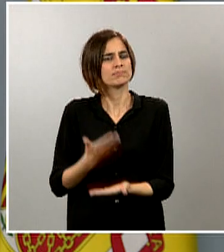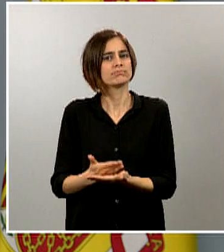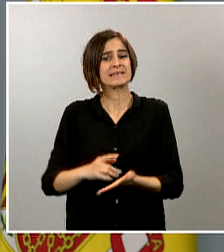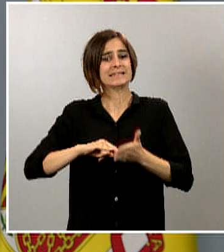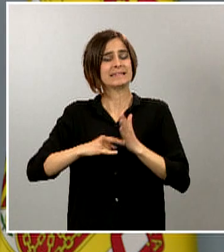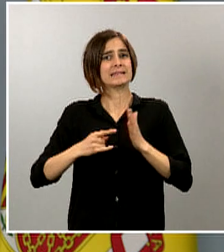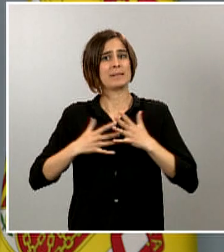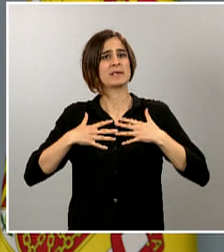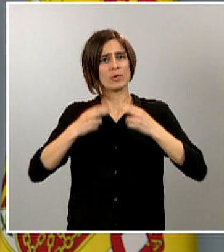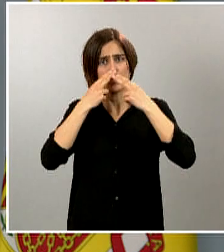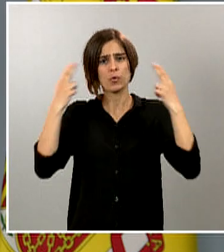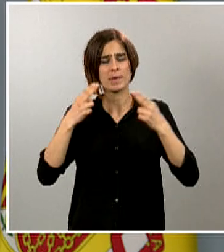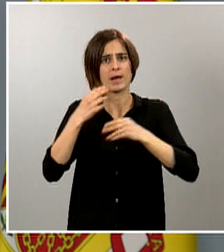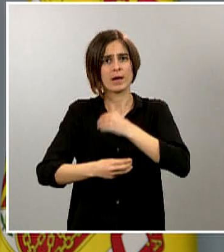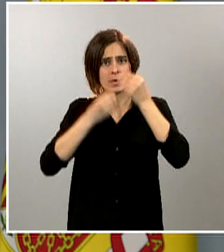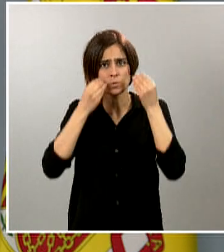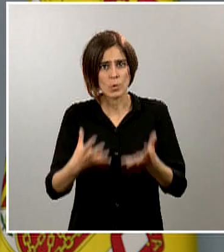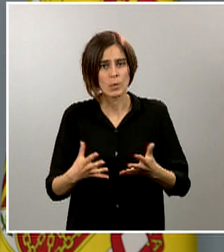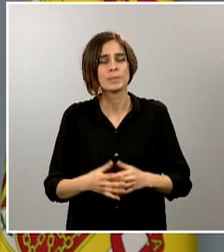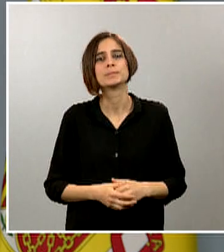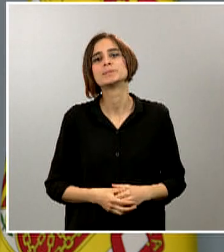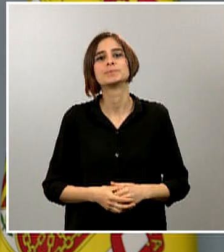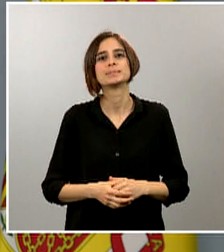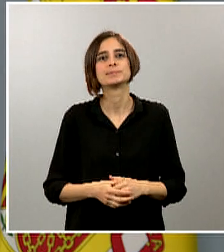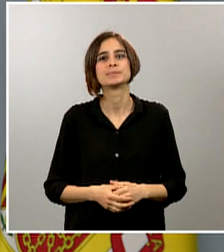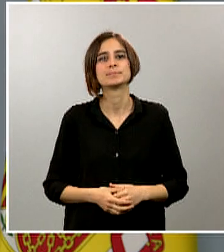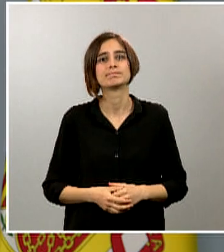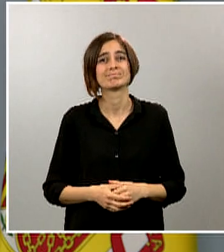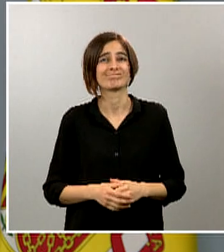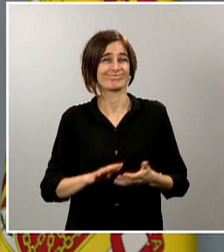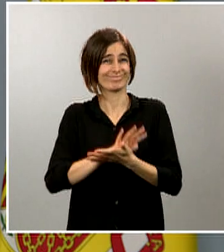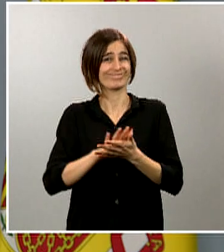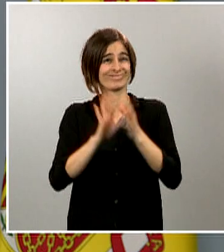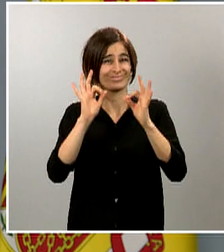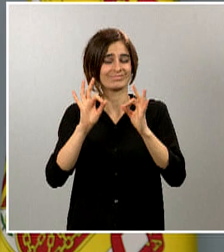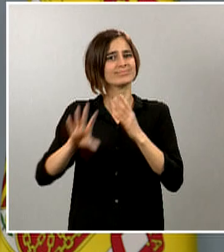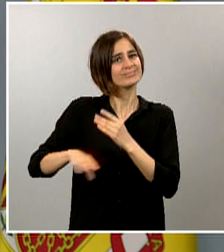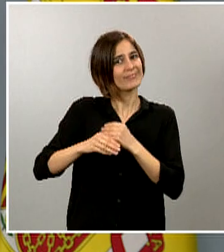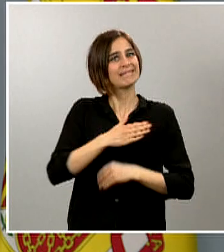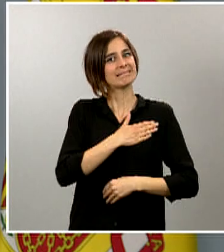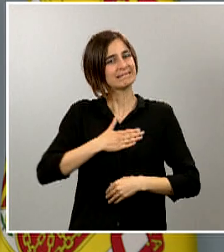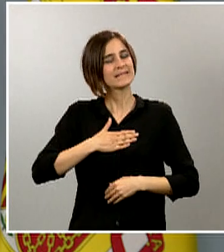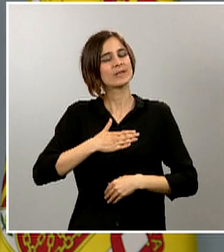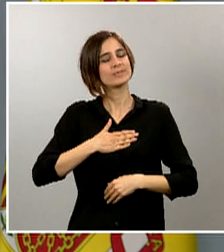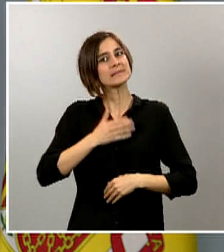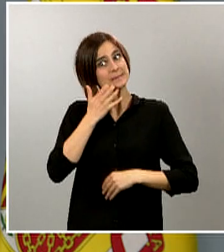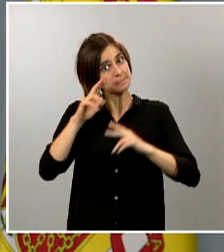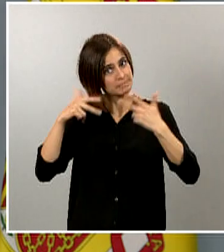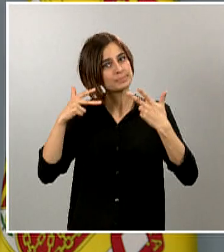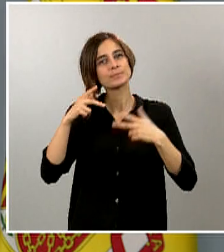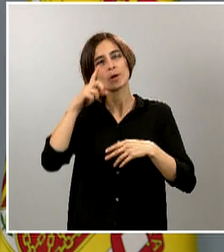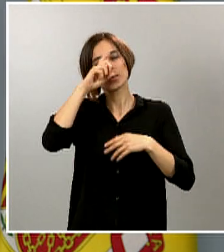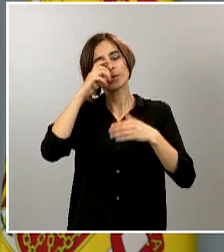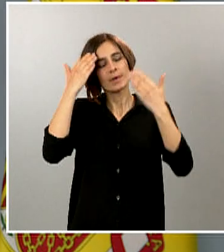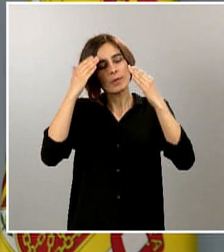pública. En esos términos, un recuerdo especial, si me permitís, a todos los miembros de las fuerzas y